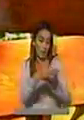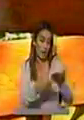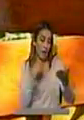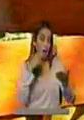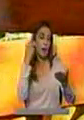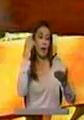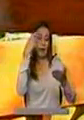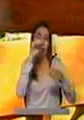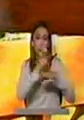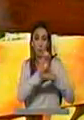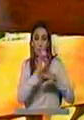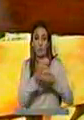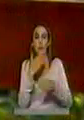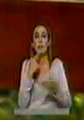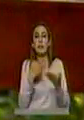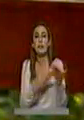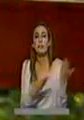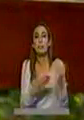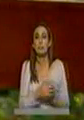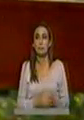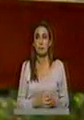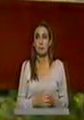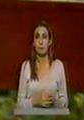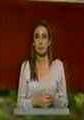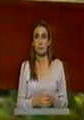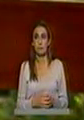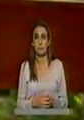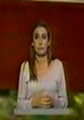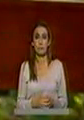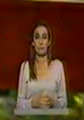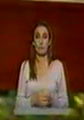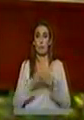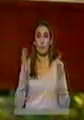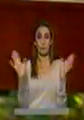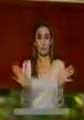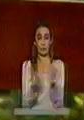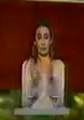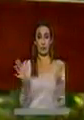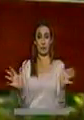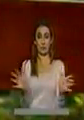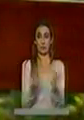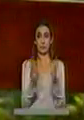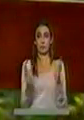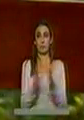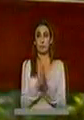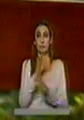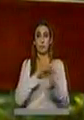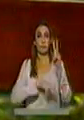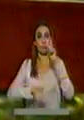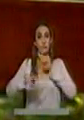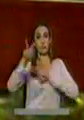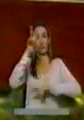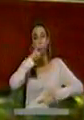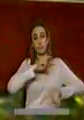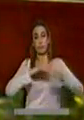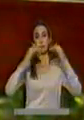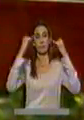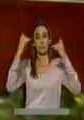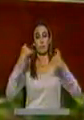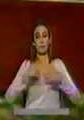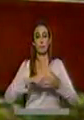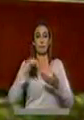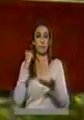poder exportarlo a nivel internacional? Se podría implementar un rediseño en la